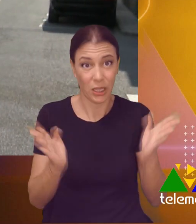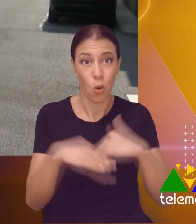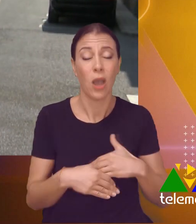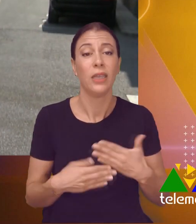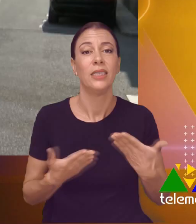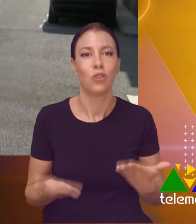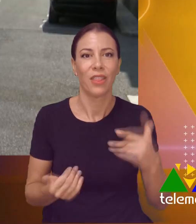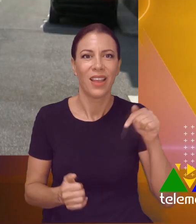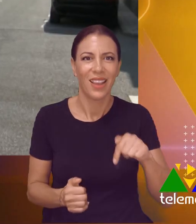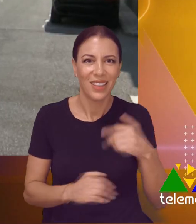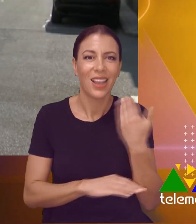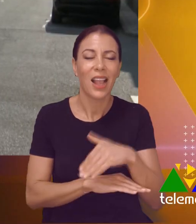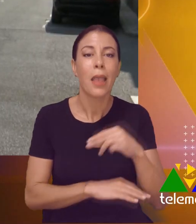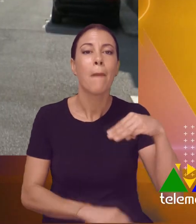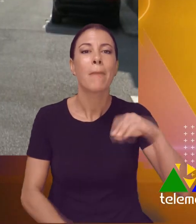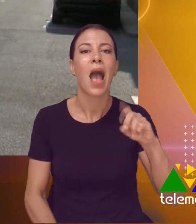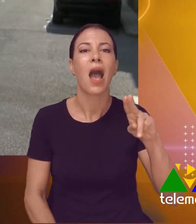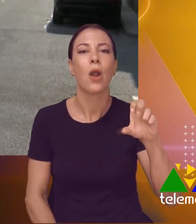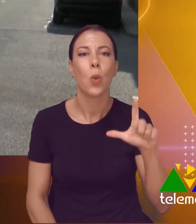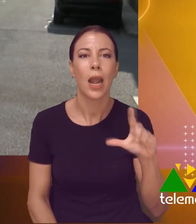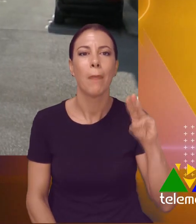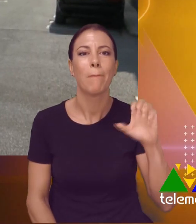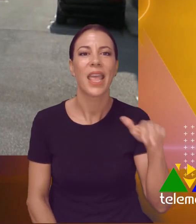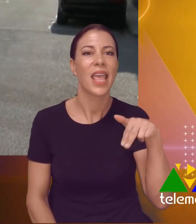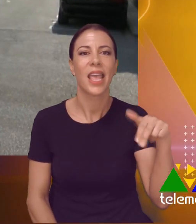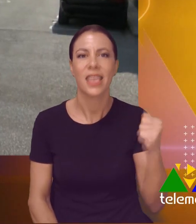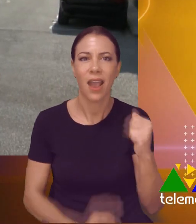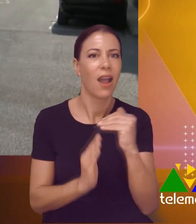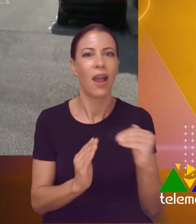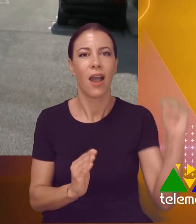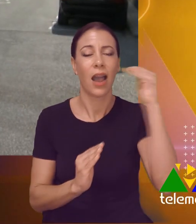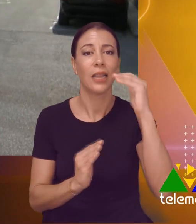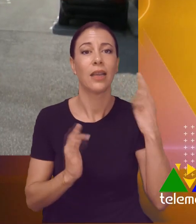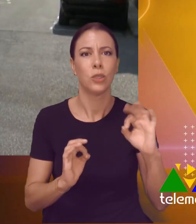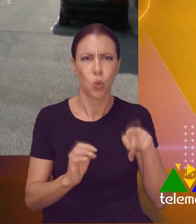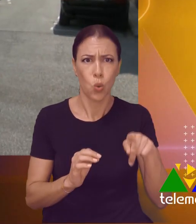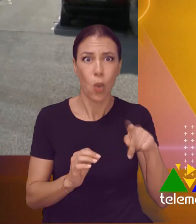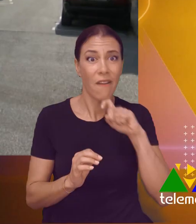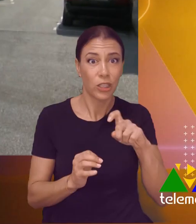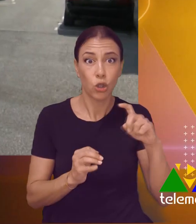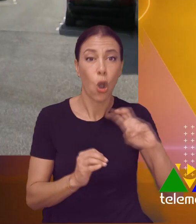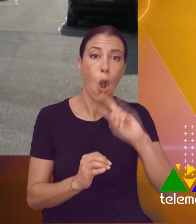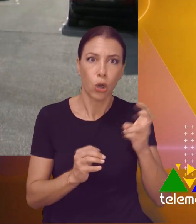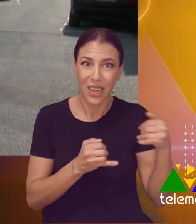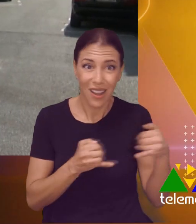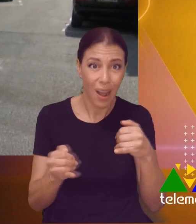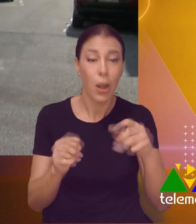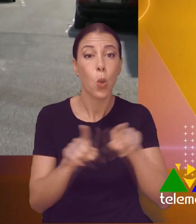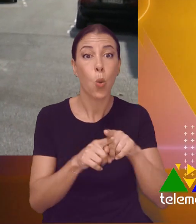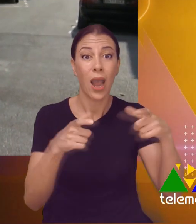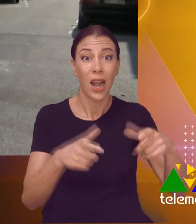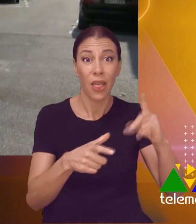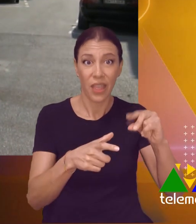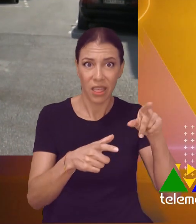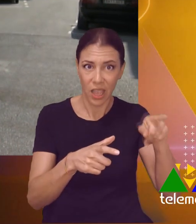Manuel Peña Alta. Es una rambla, es otra de la rambla, igual que el cenicero es una rambla, calle Portuguesa